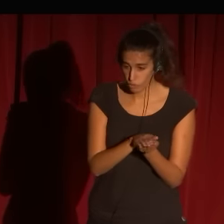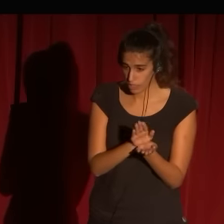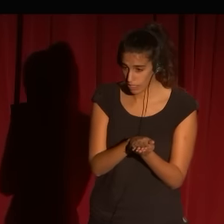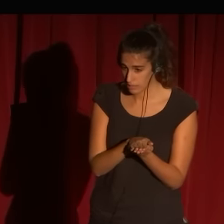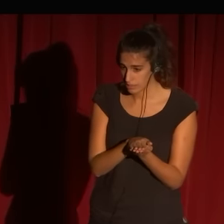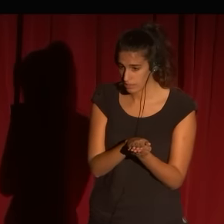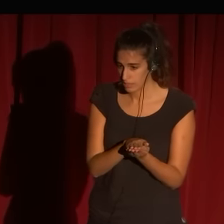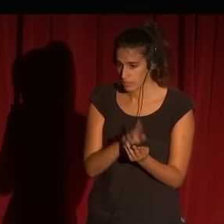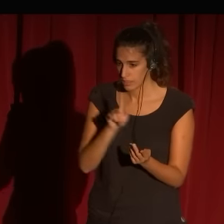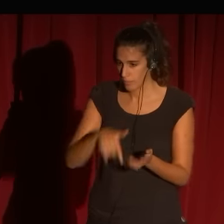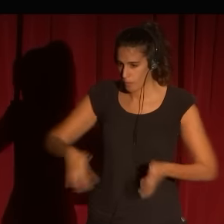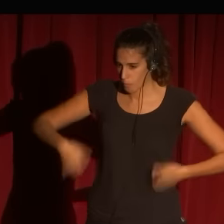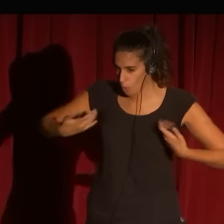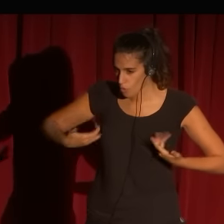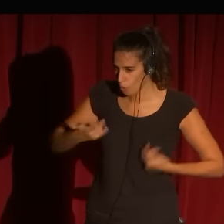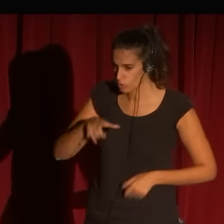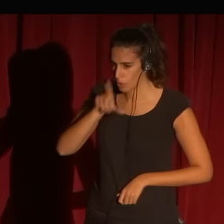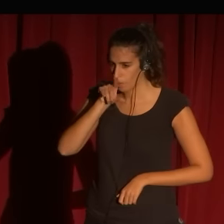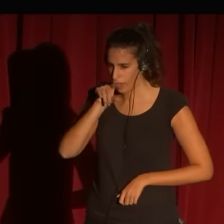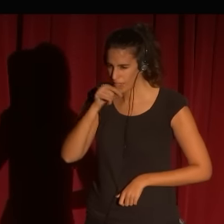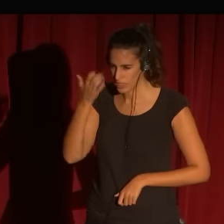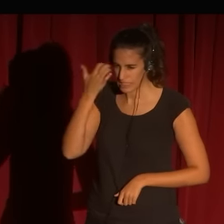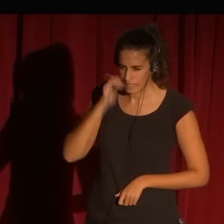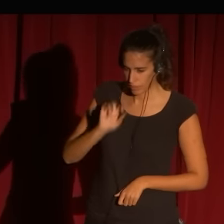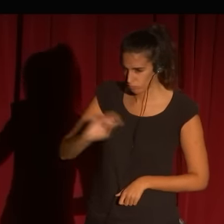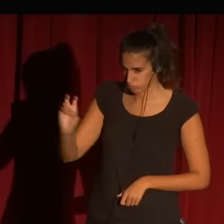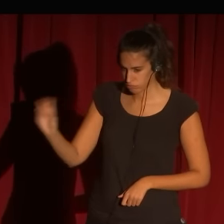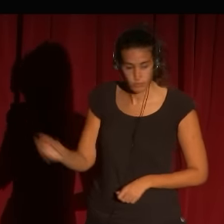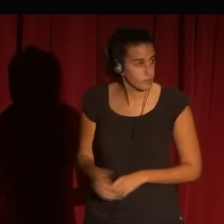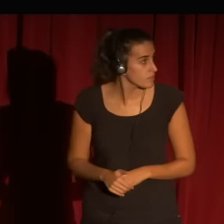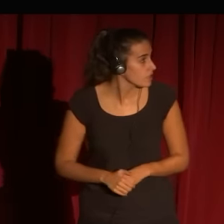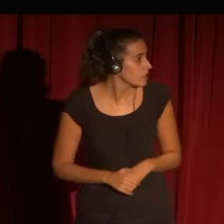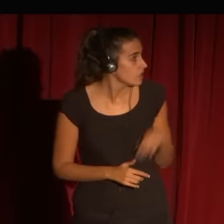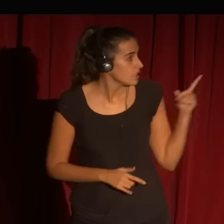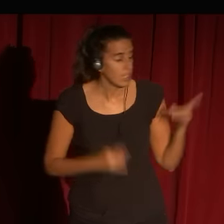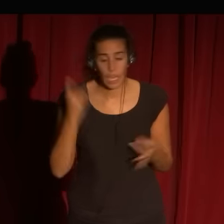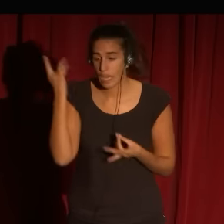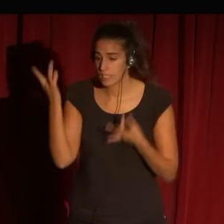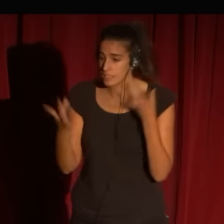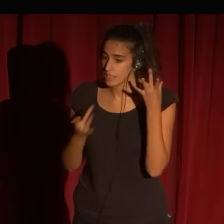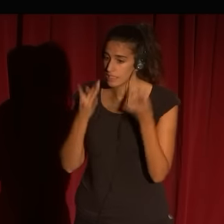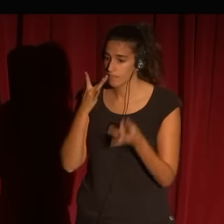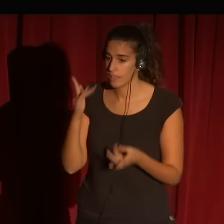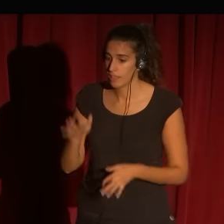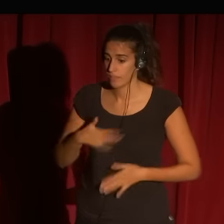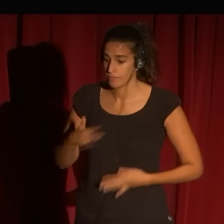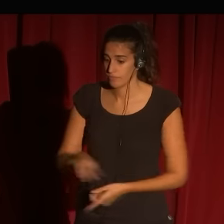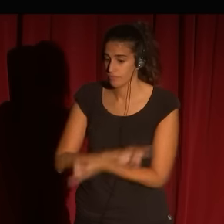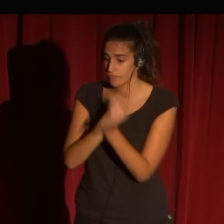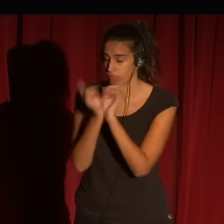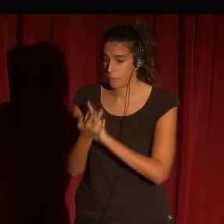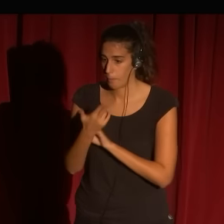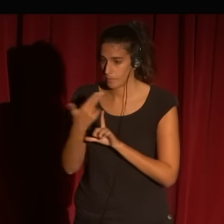conchas los monos los pájaros que no son los habituales etcétera y este tipo de actividad o de gusto se convierte pronto en